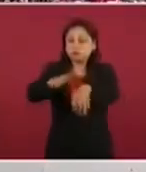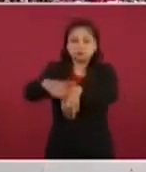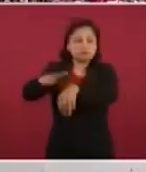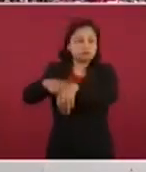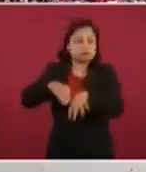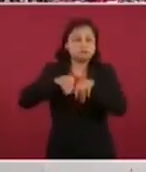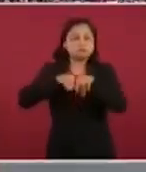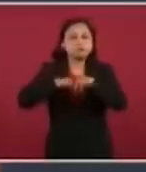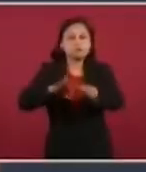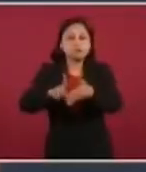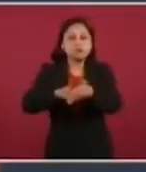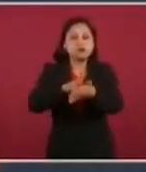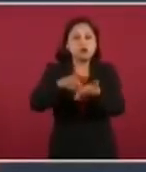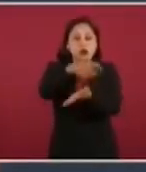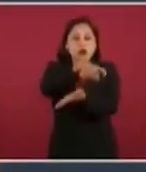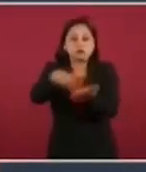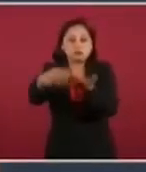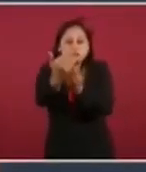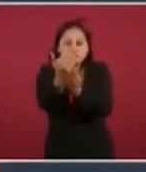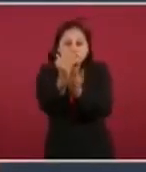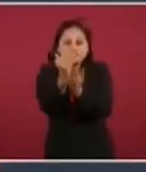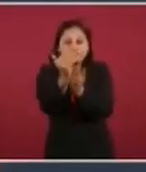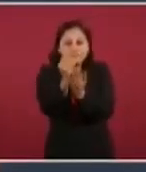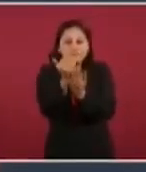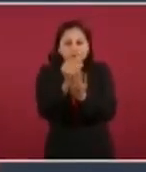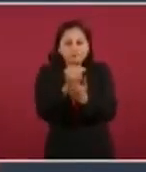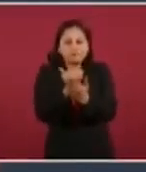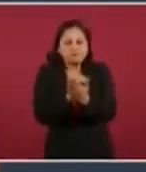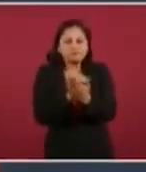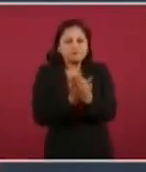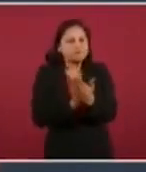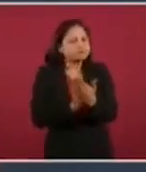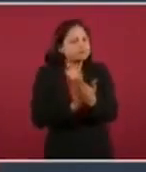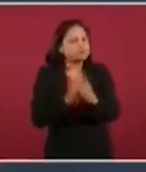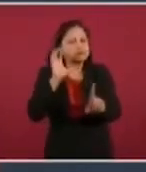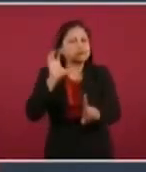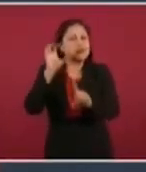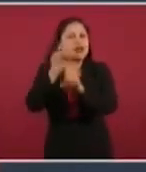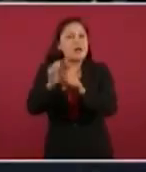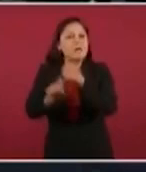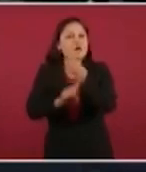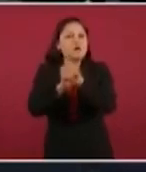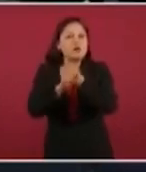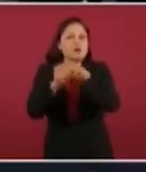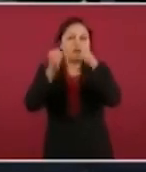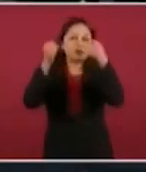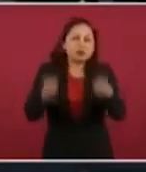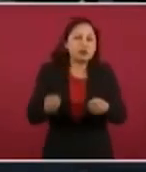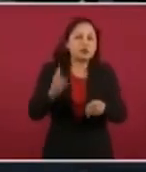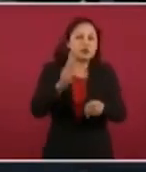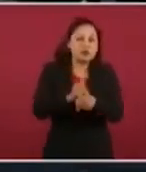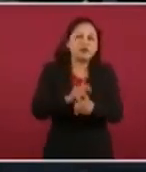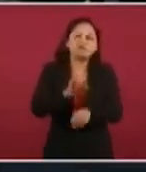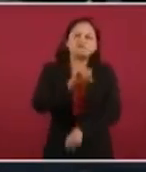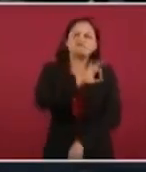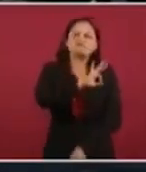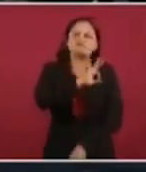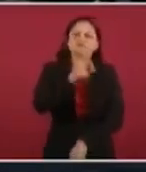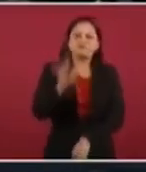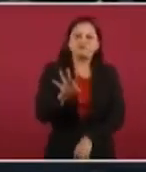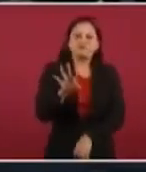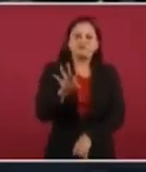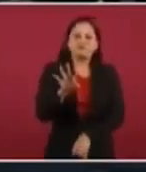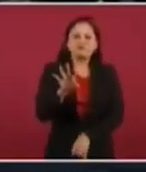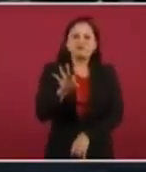vamos a poder resolver el grave problema de la inseguridad y de la violencia si no atendemos el consumo